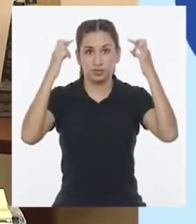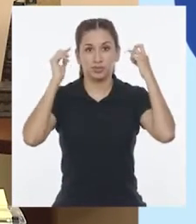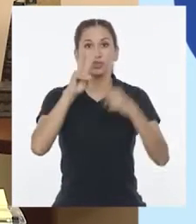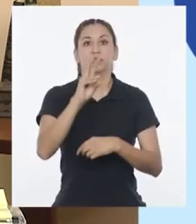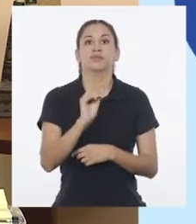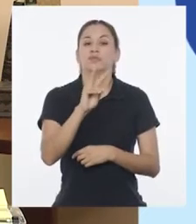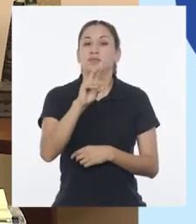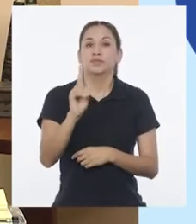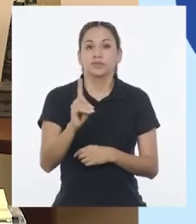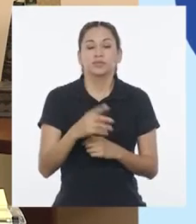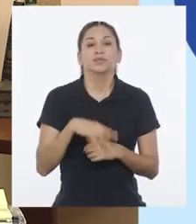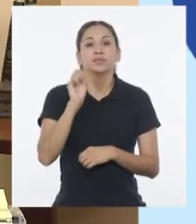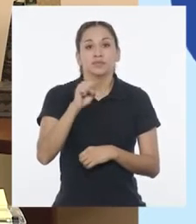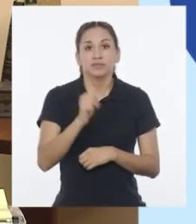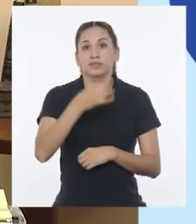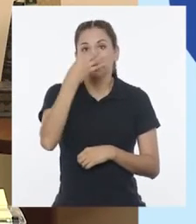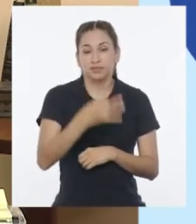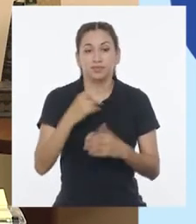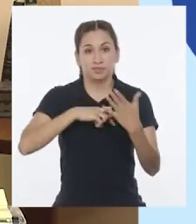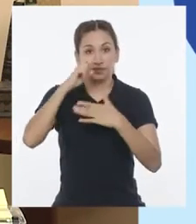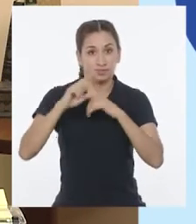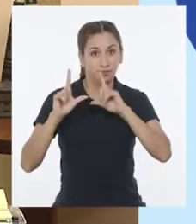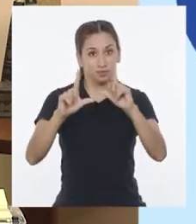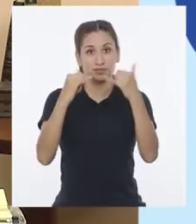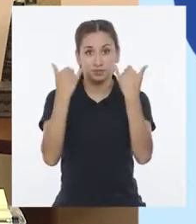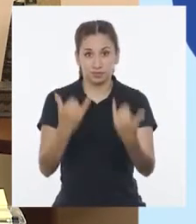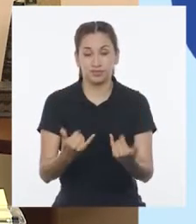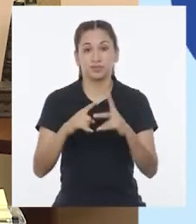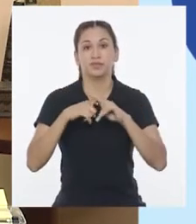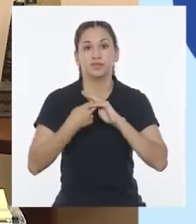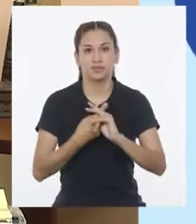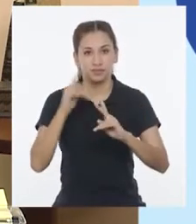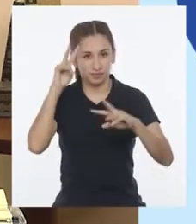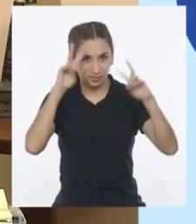promo 2021. Efectivamente, en el programa de